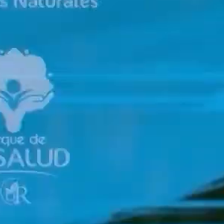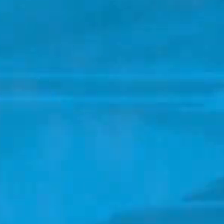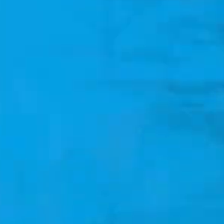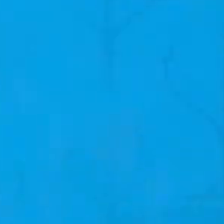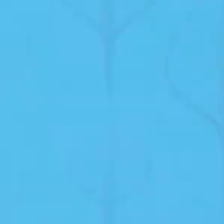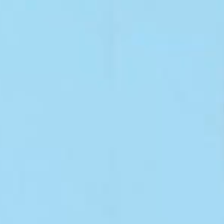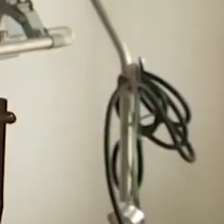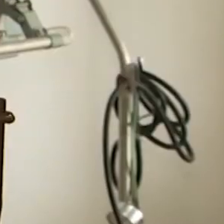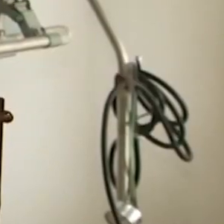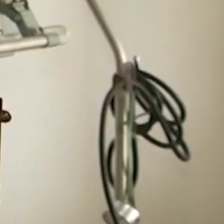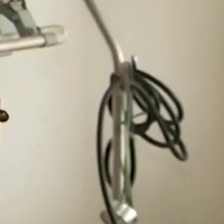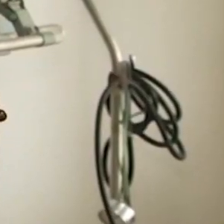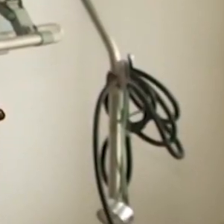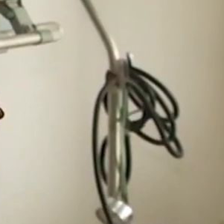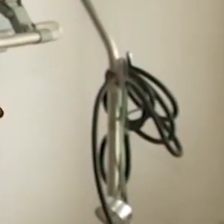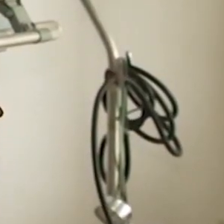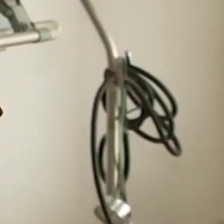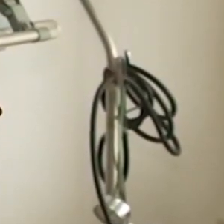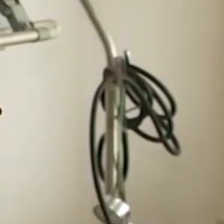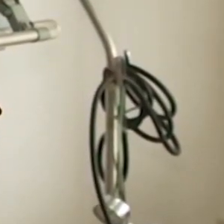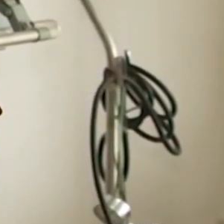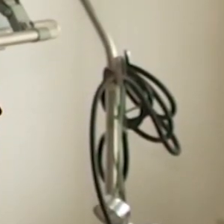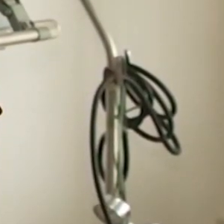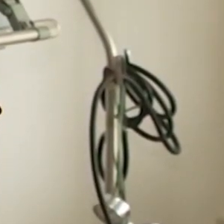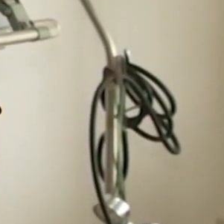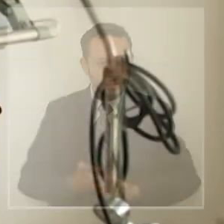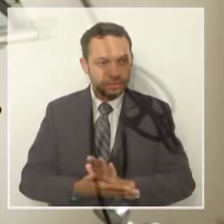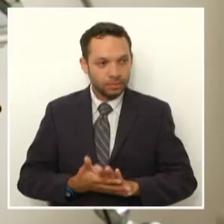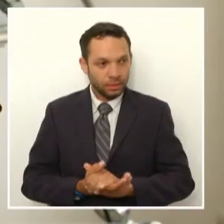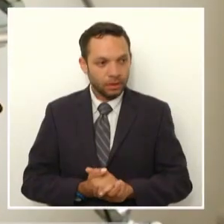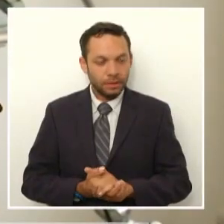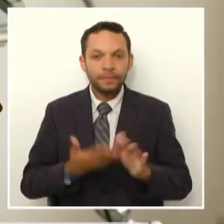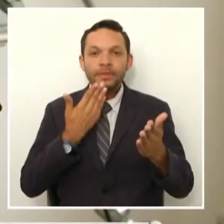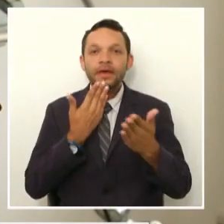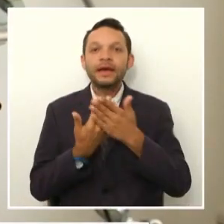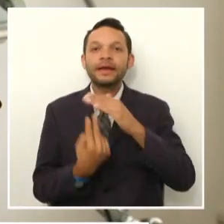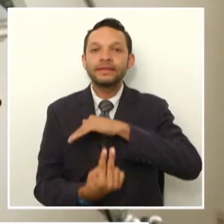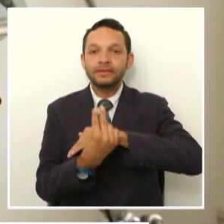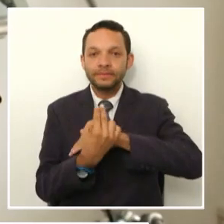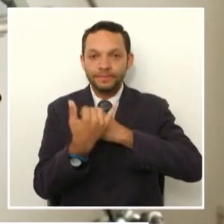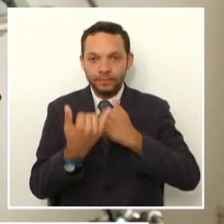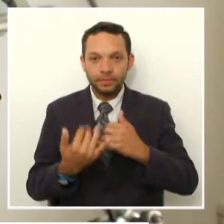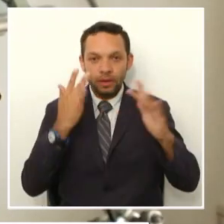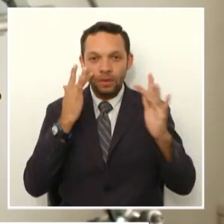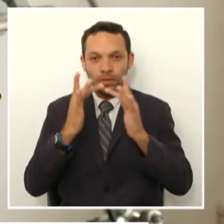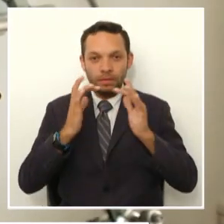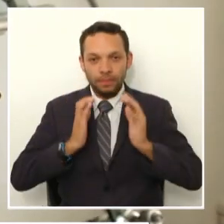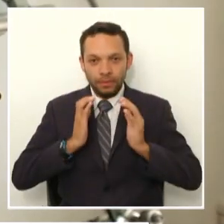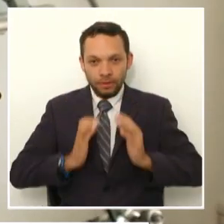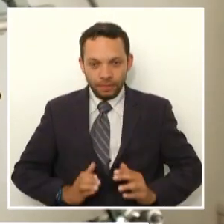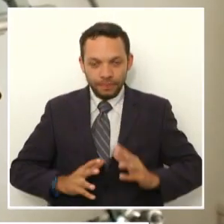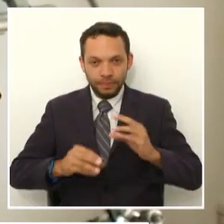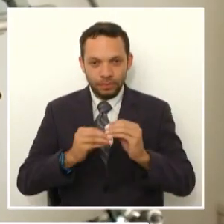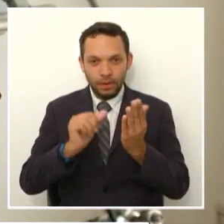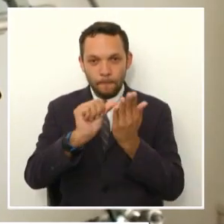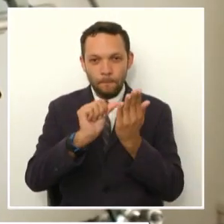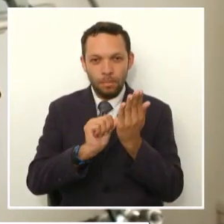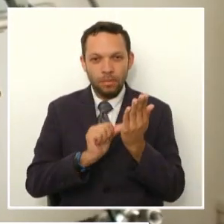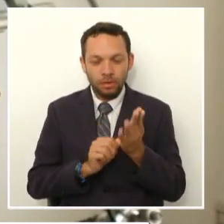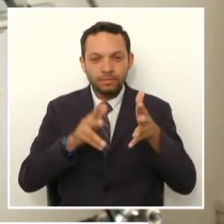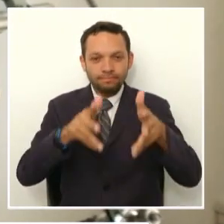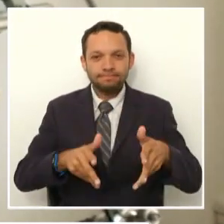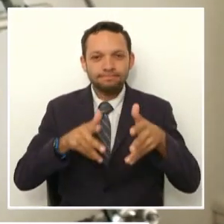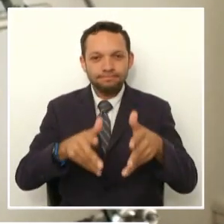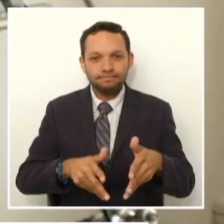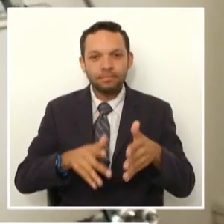el Parque de la Salud. Muchas gracias por estar nuevamente con nosotros en una nueva edición de Conexión Vital, un programa de prevención y educación en salud. Recuerden que